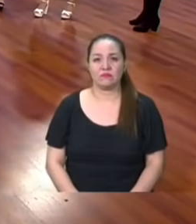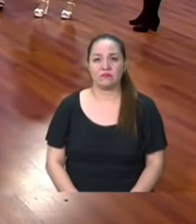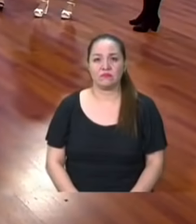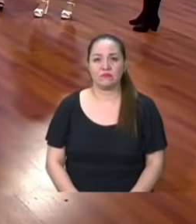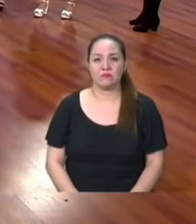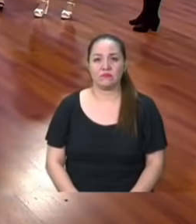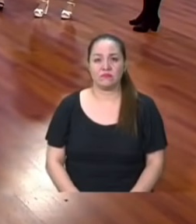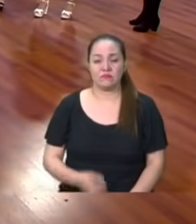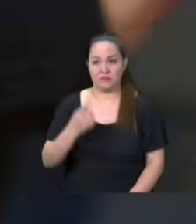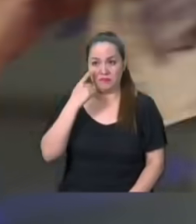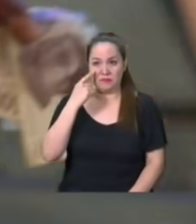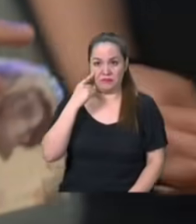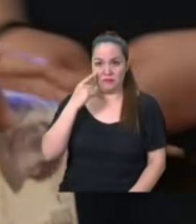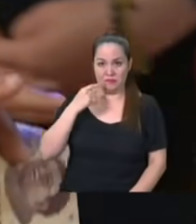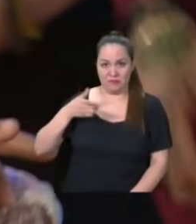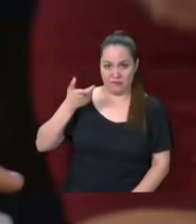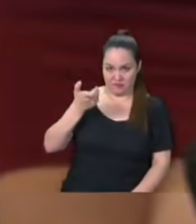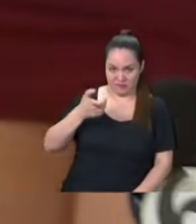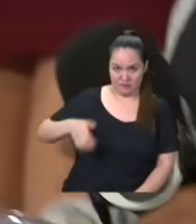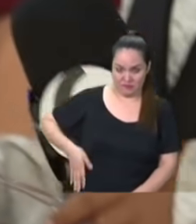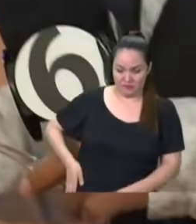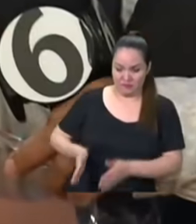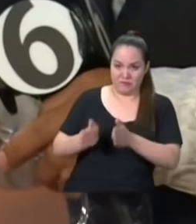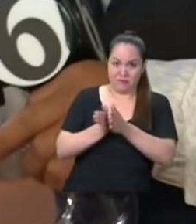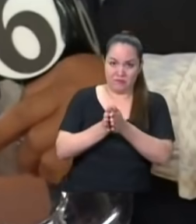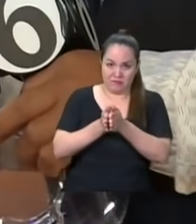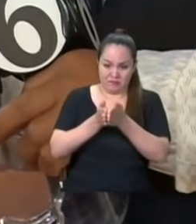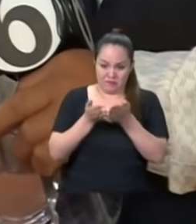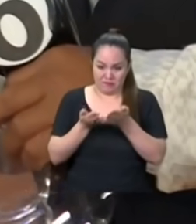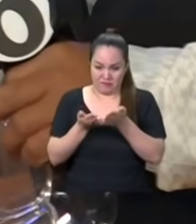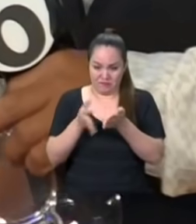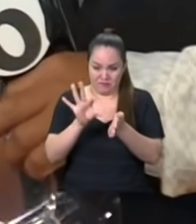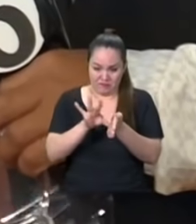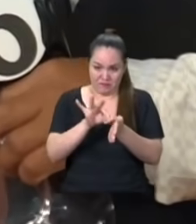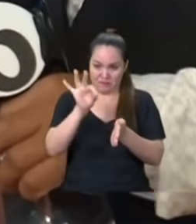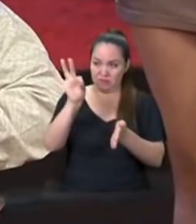Todo lo que traigo en mi cartera. Esto es para usted.